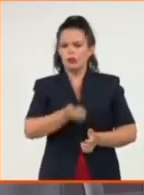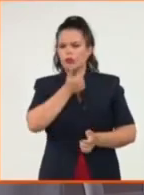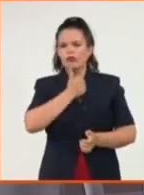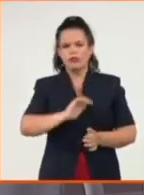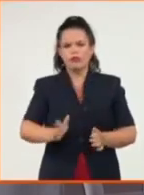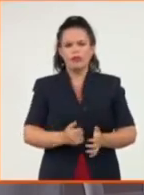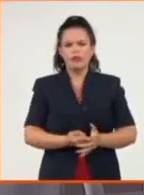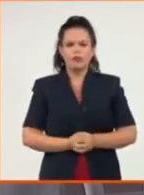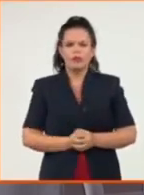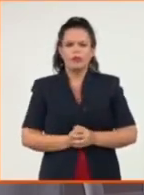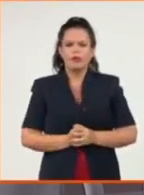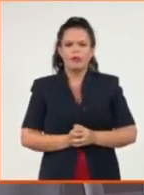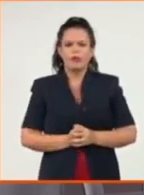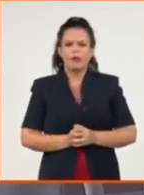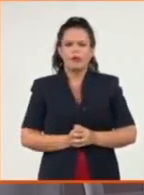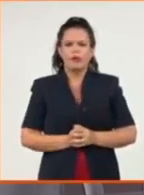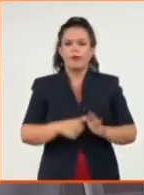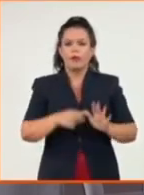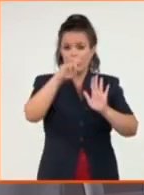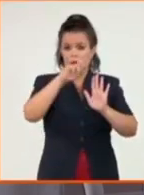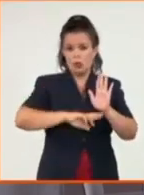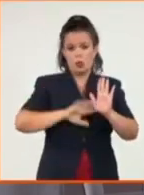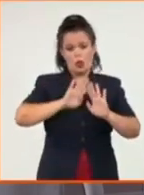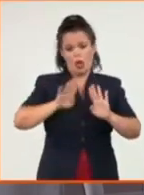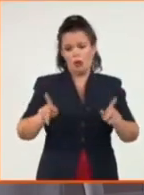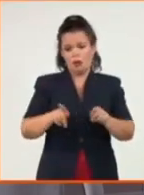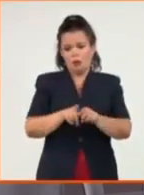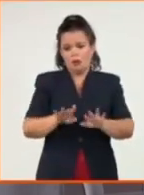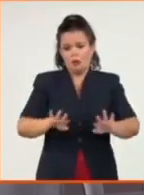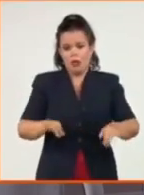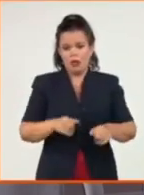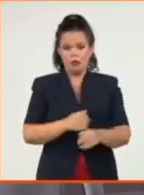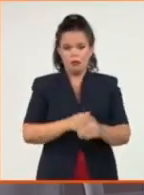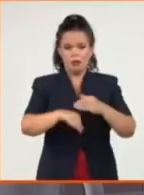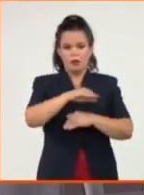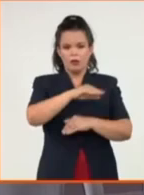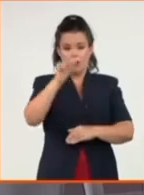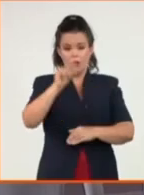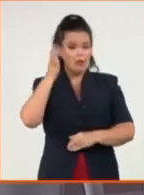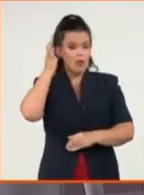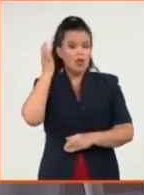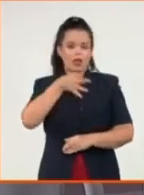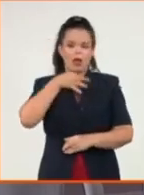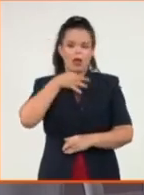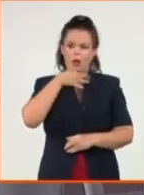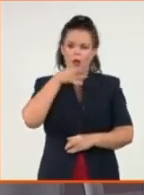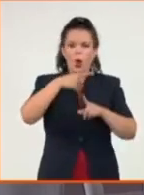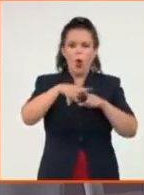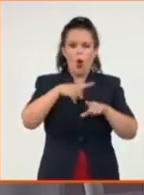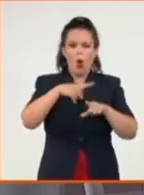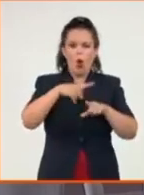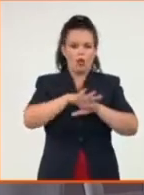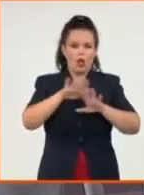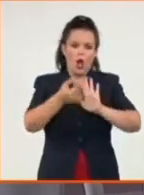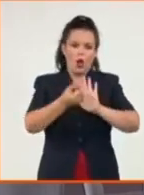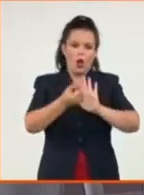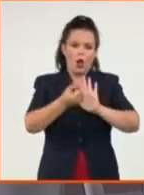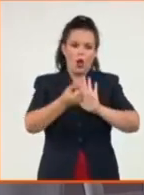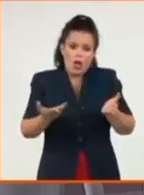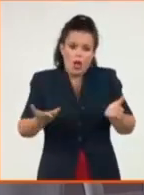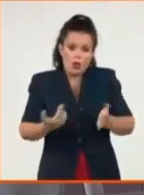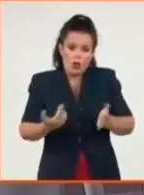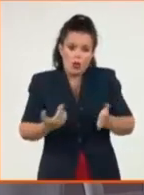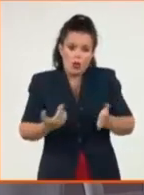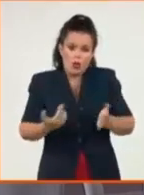estas resoluciones también bueno ya la minista explicó ya cuáles son los equipos que están que se autorizan a esta importación están en la propia